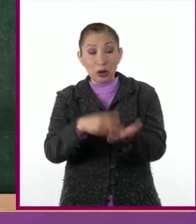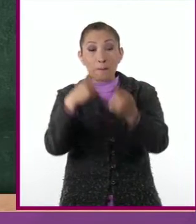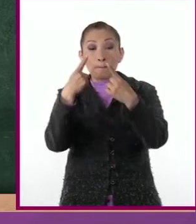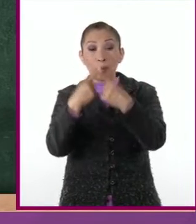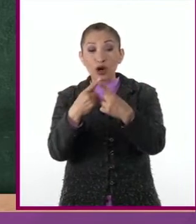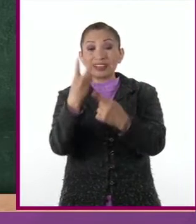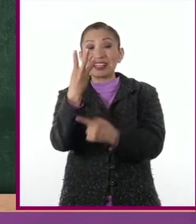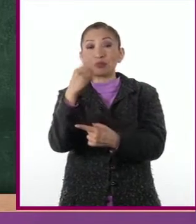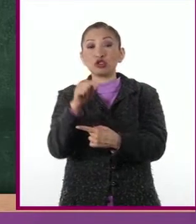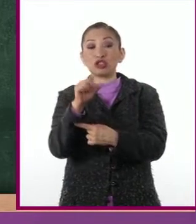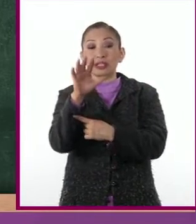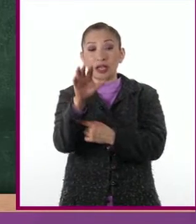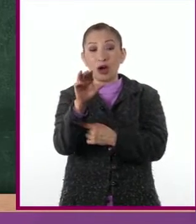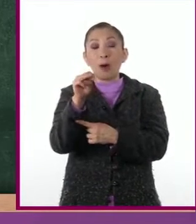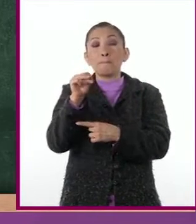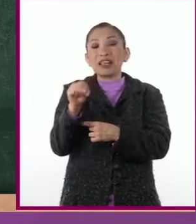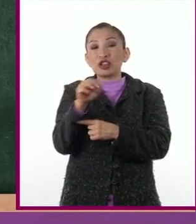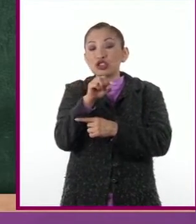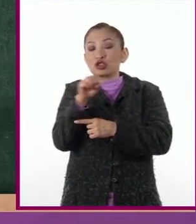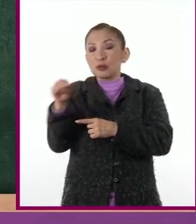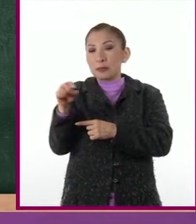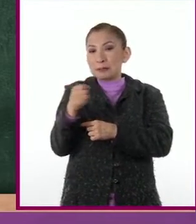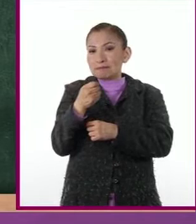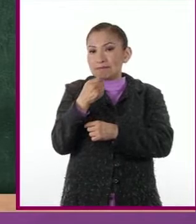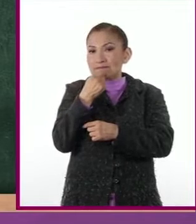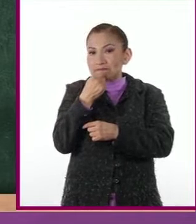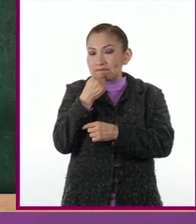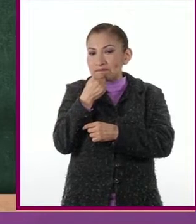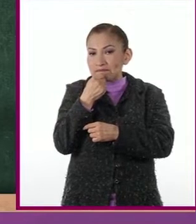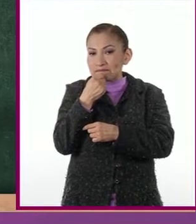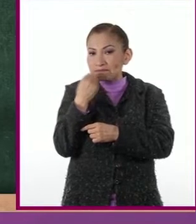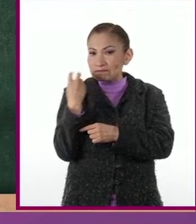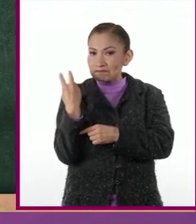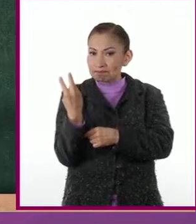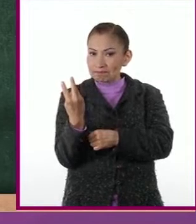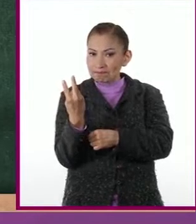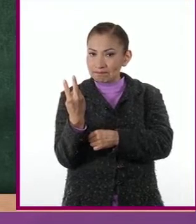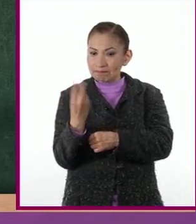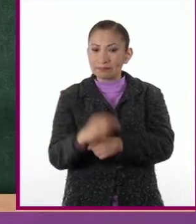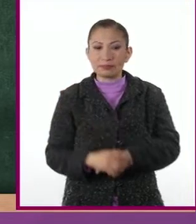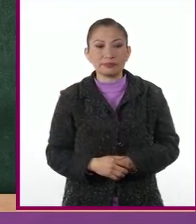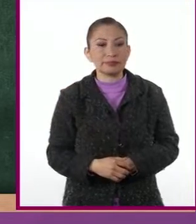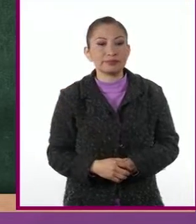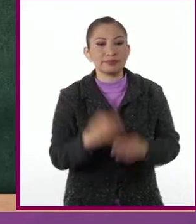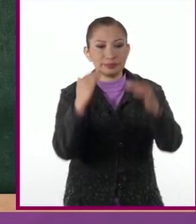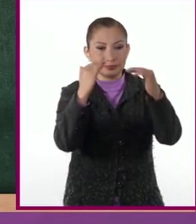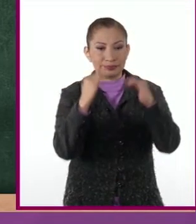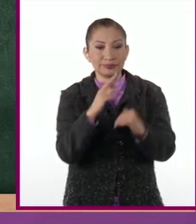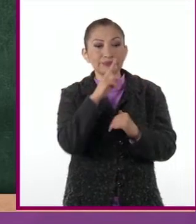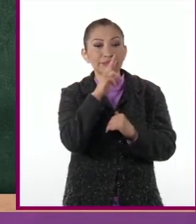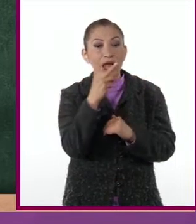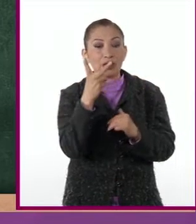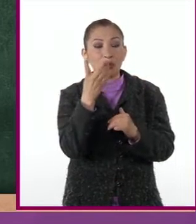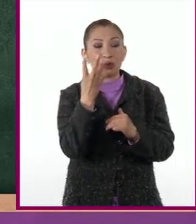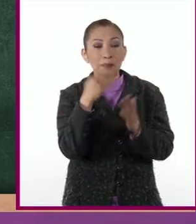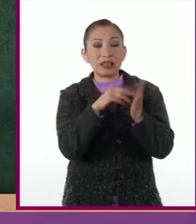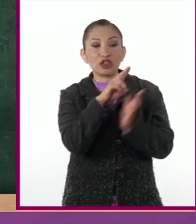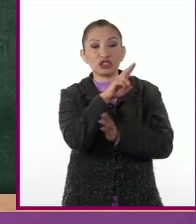kilogramos por 3.5 metros sobre segundo al cuadrado. Es igual